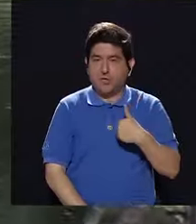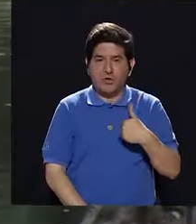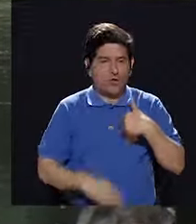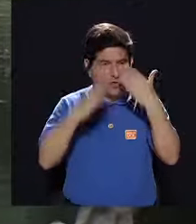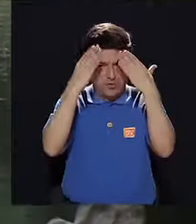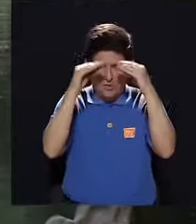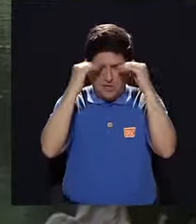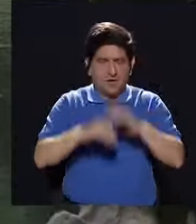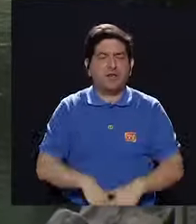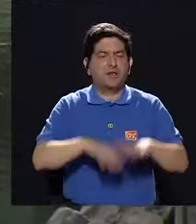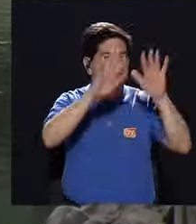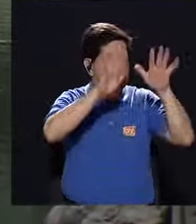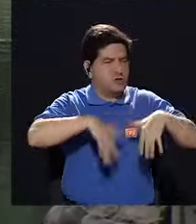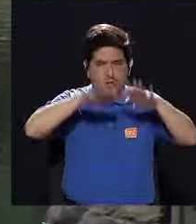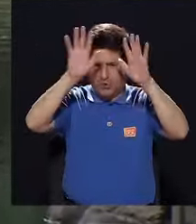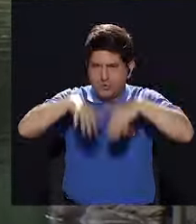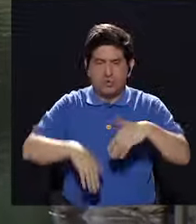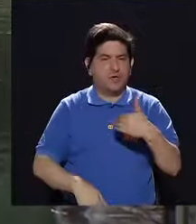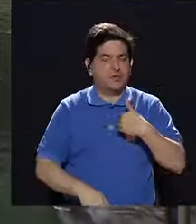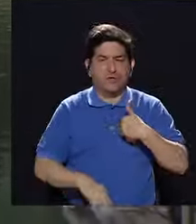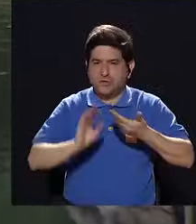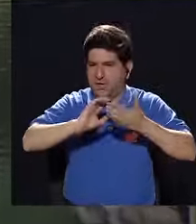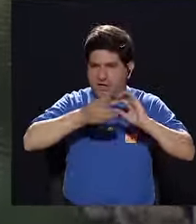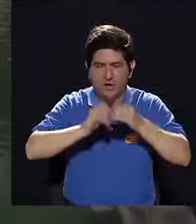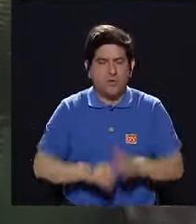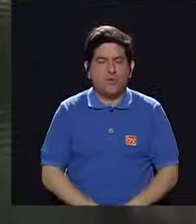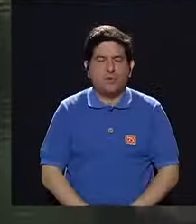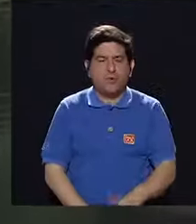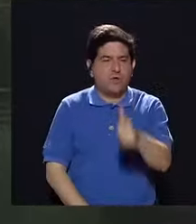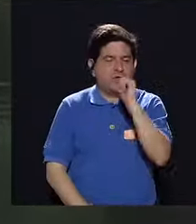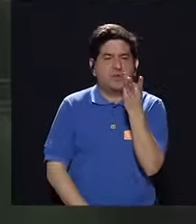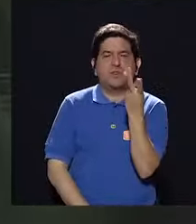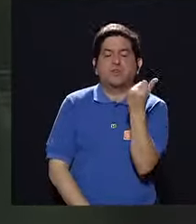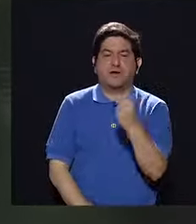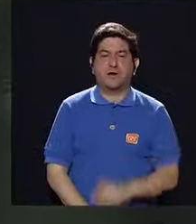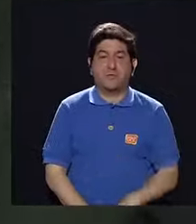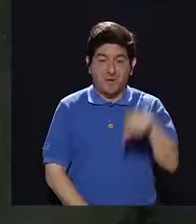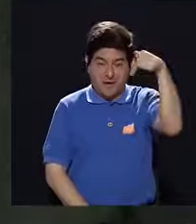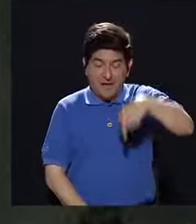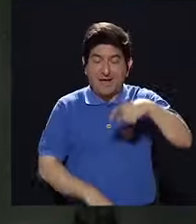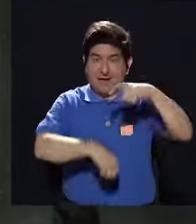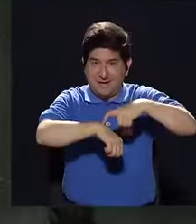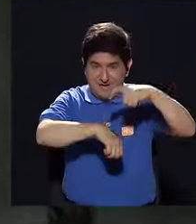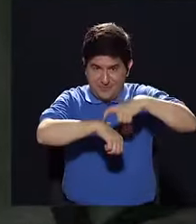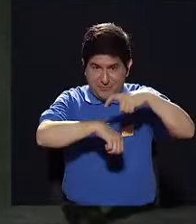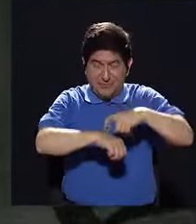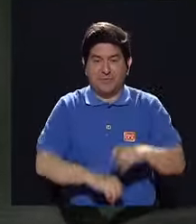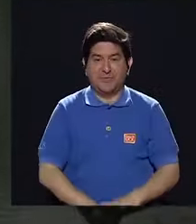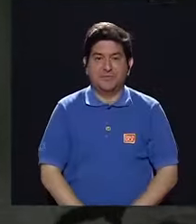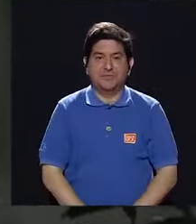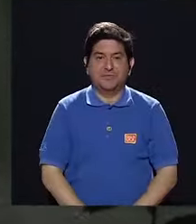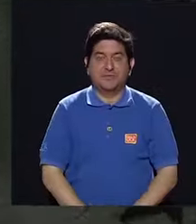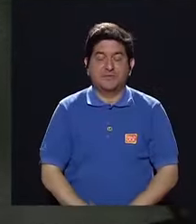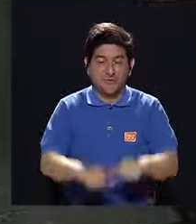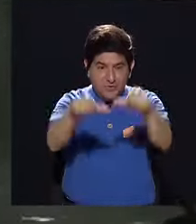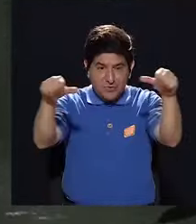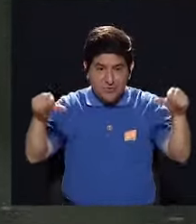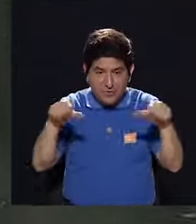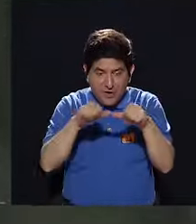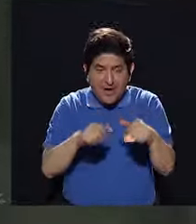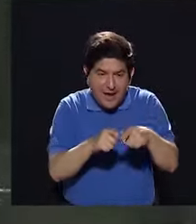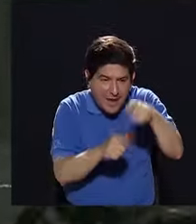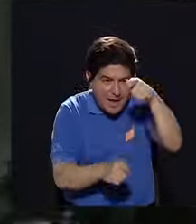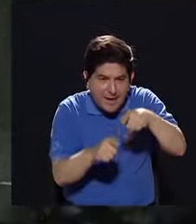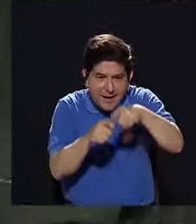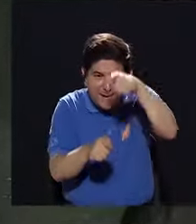tenía datos de precipitación, no tenía datos de caudal, y aquí donde estamos es la sección donde